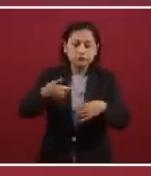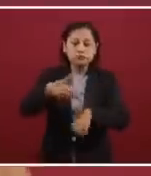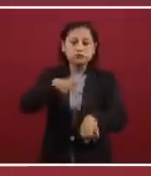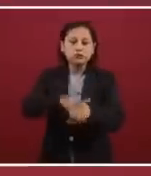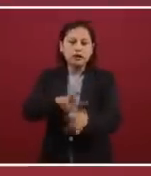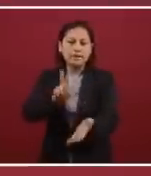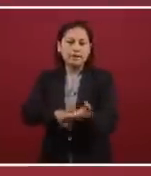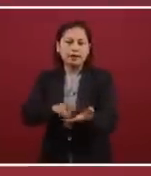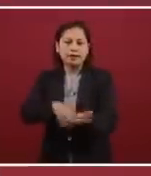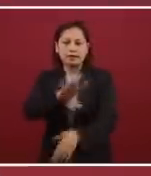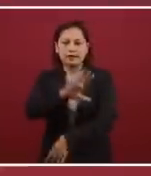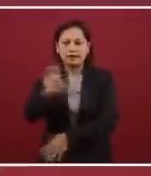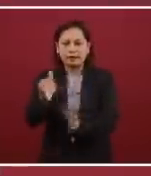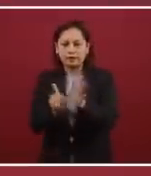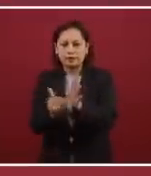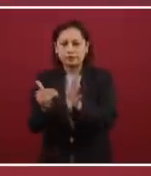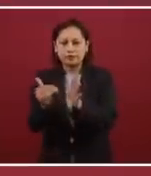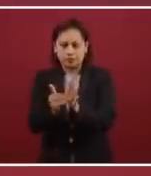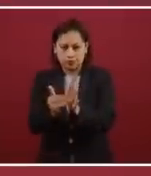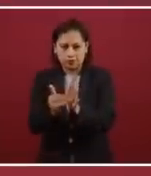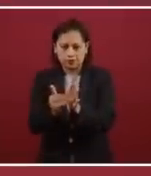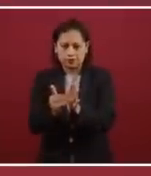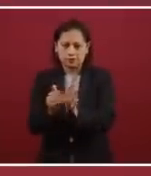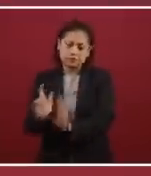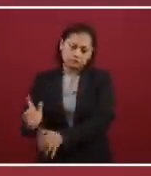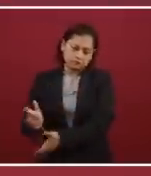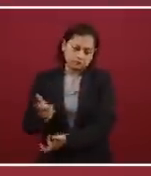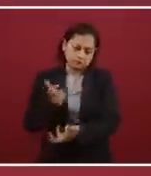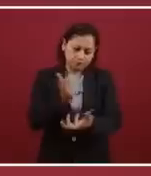terminan pagando en 20 años